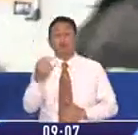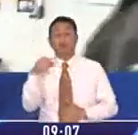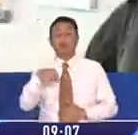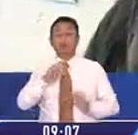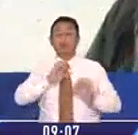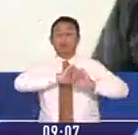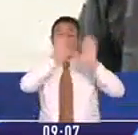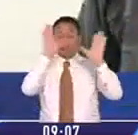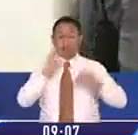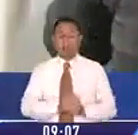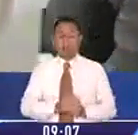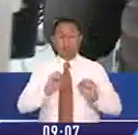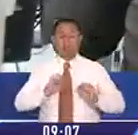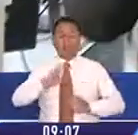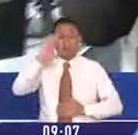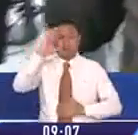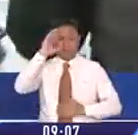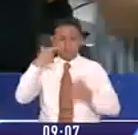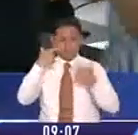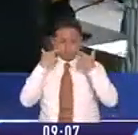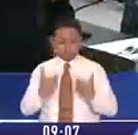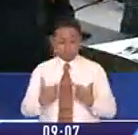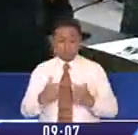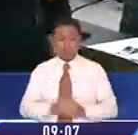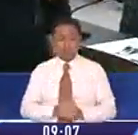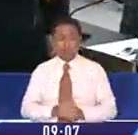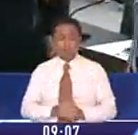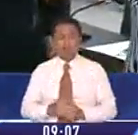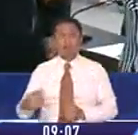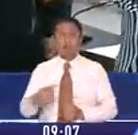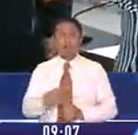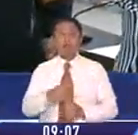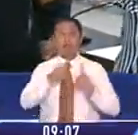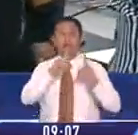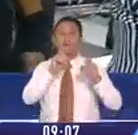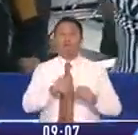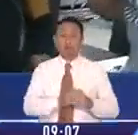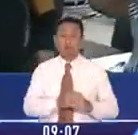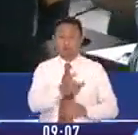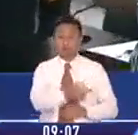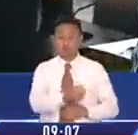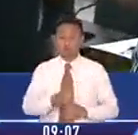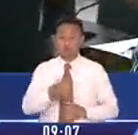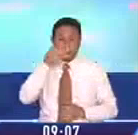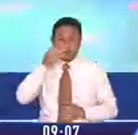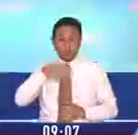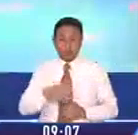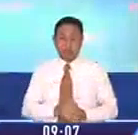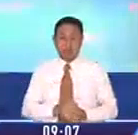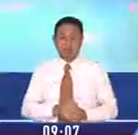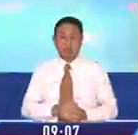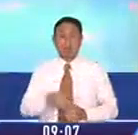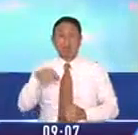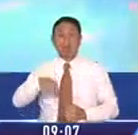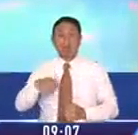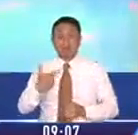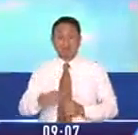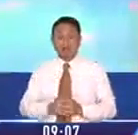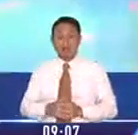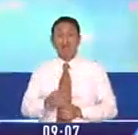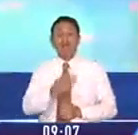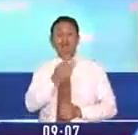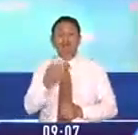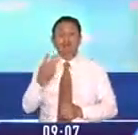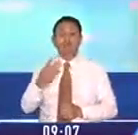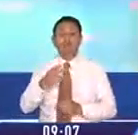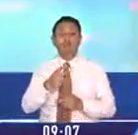la mañana y bajo custodia policial, se procedió a la obtención del banco de preguntas para la prueba, mismo que ya se encuentra disponible en la página web